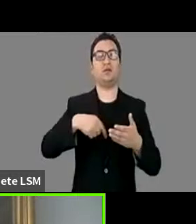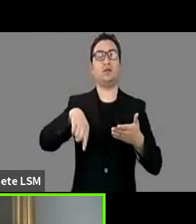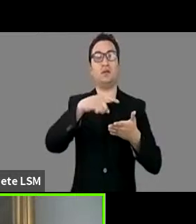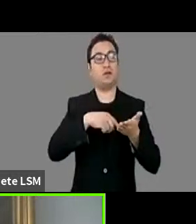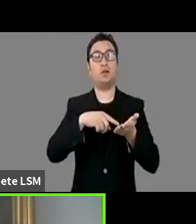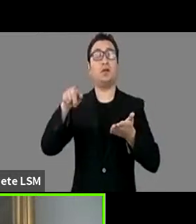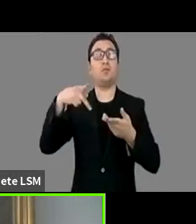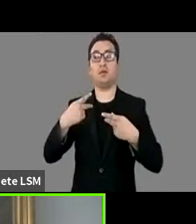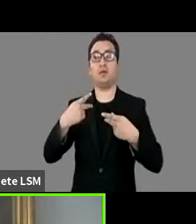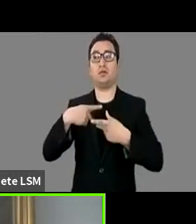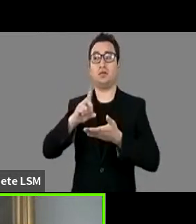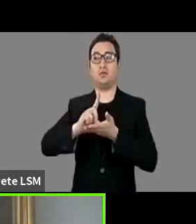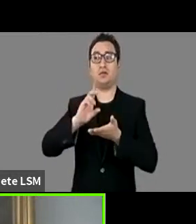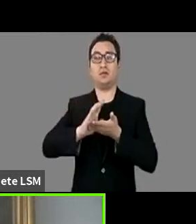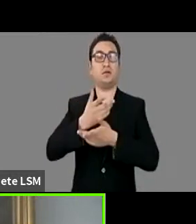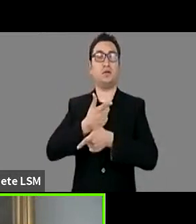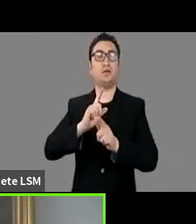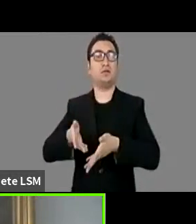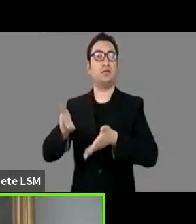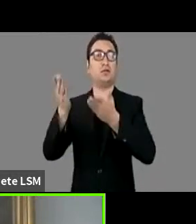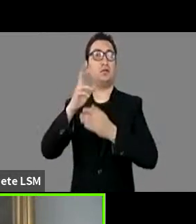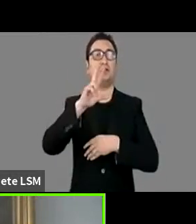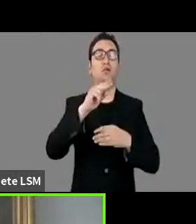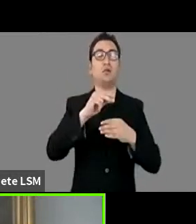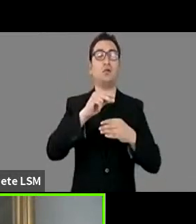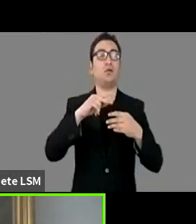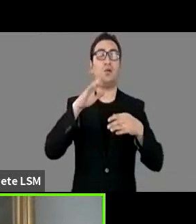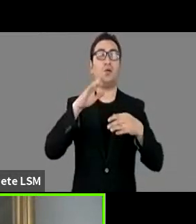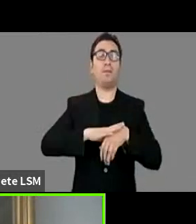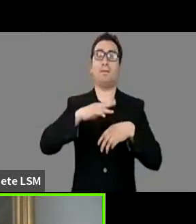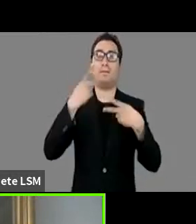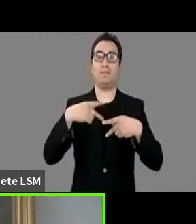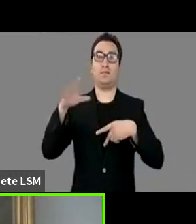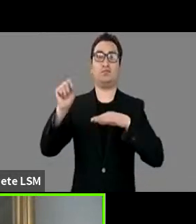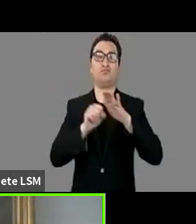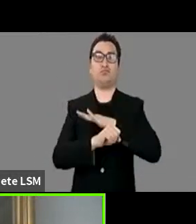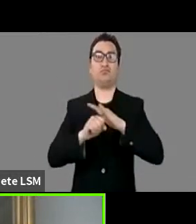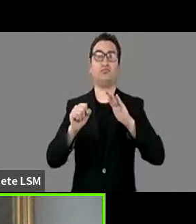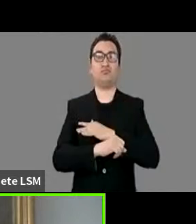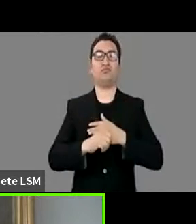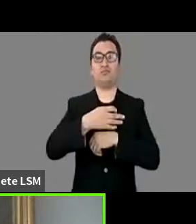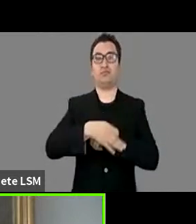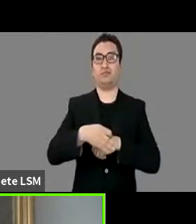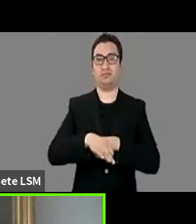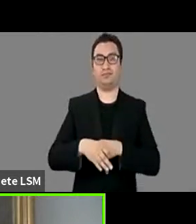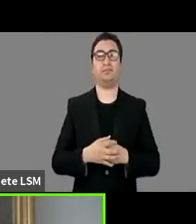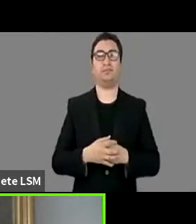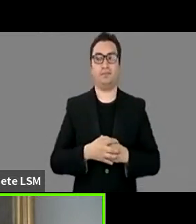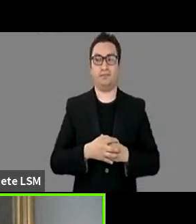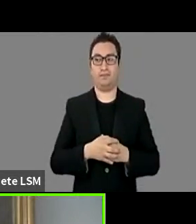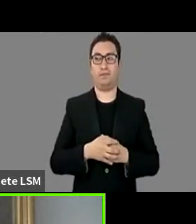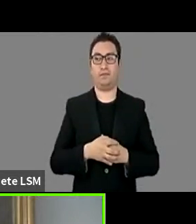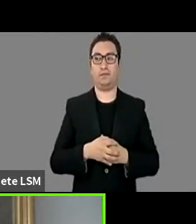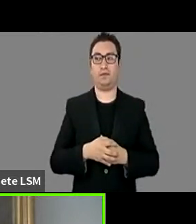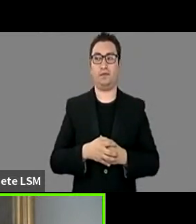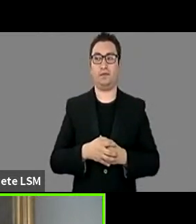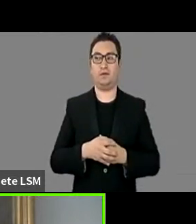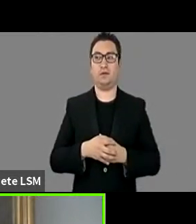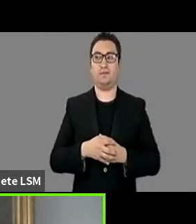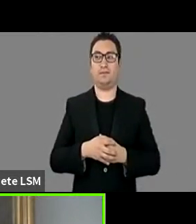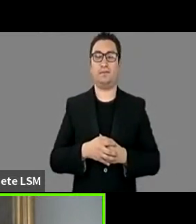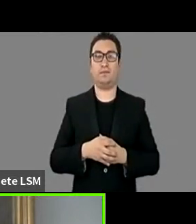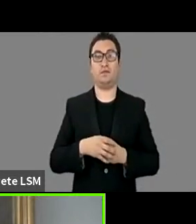las personas, sino ha aumentado las personas en prisión preventiva. Creo que sí debemos de